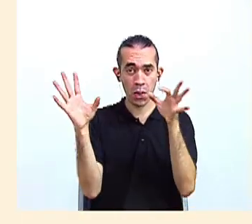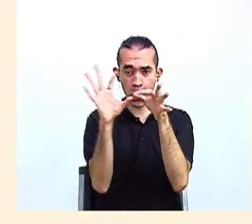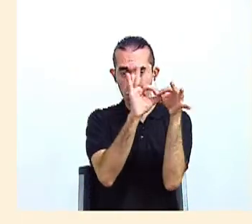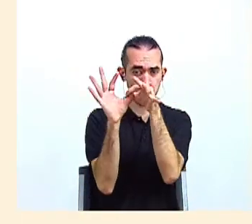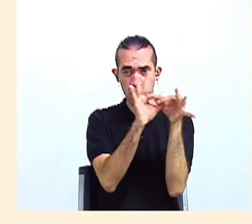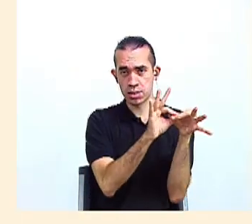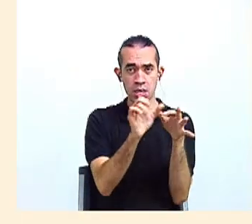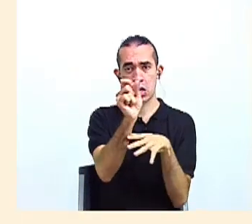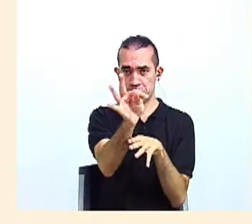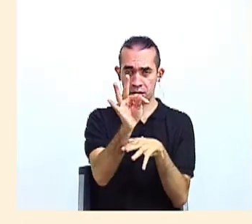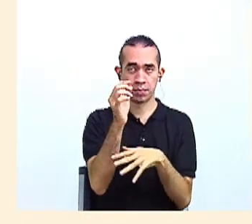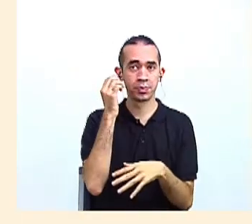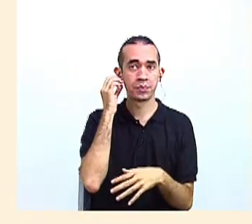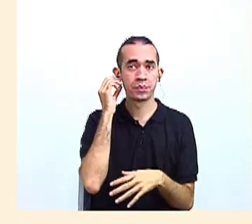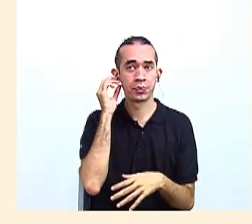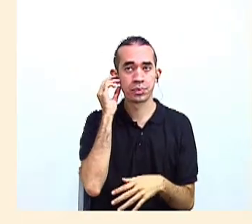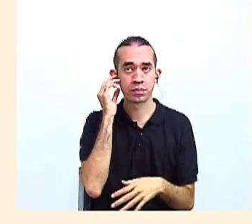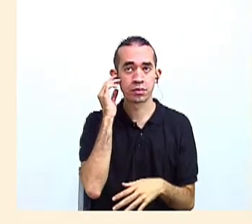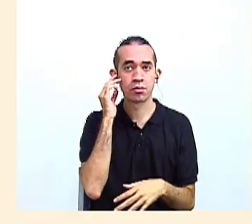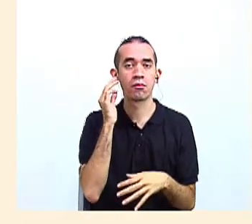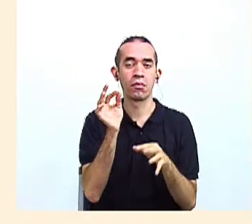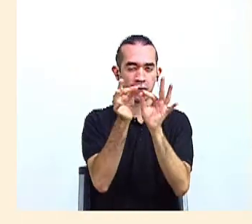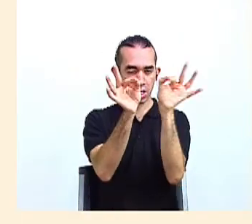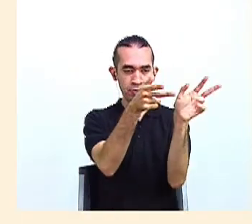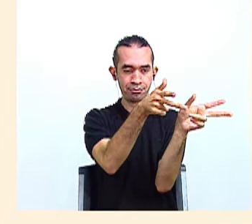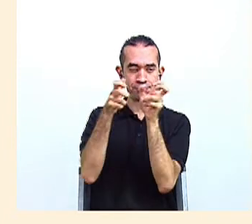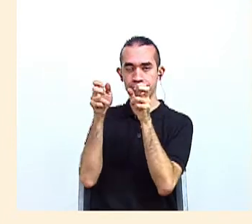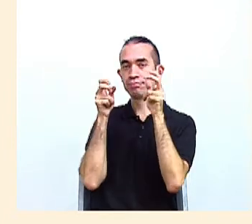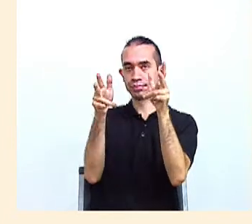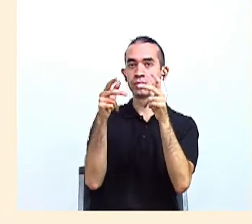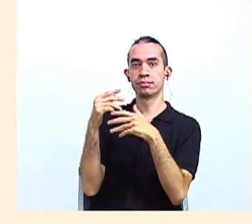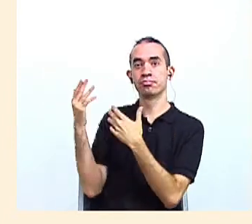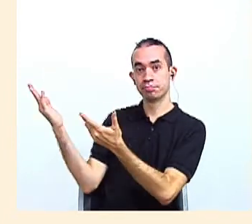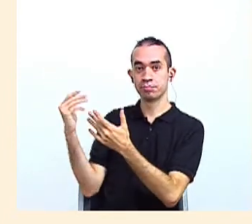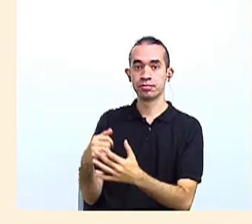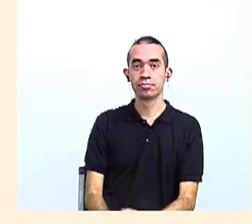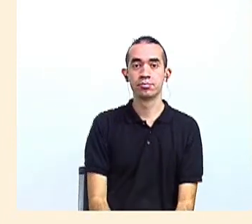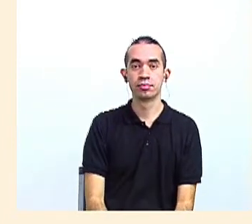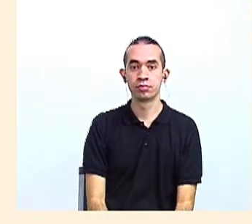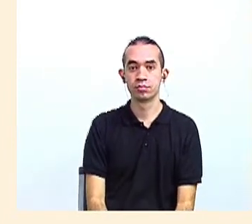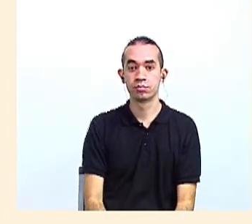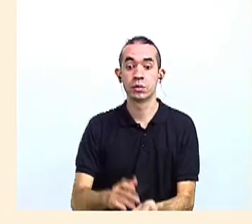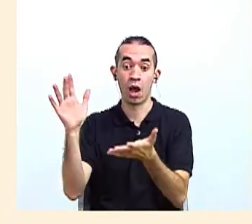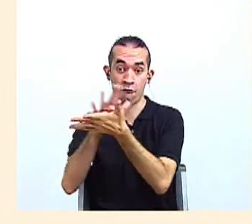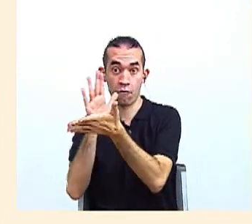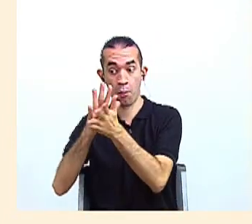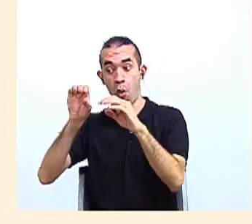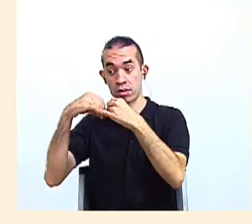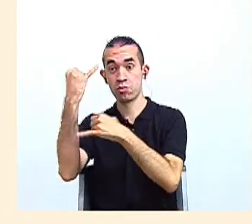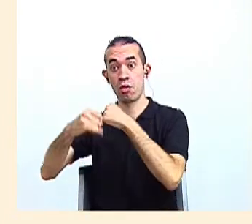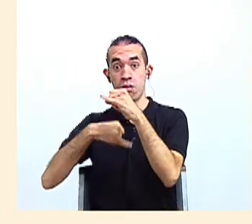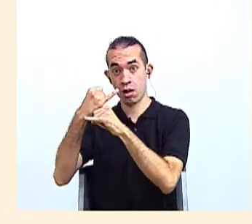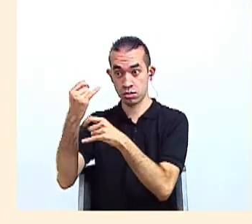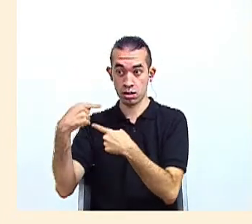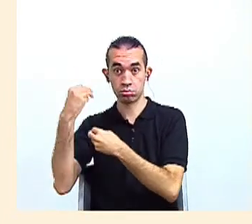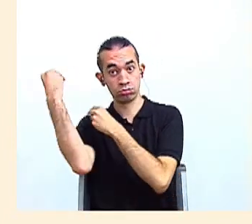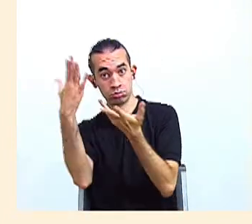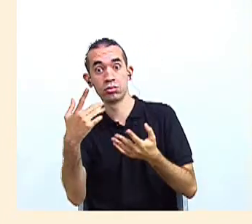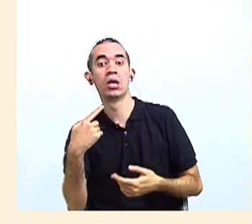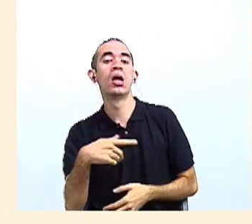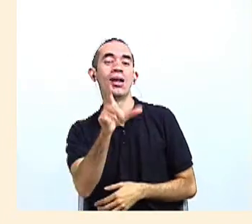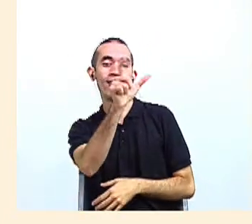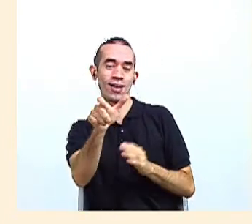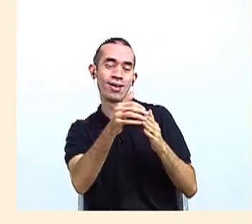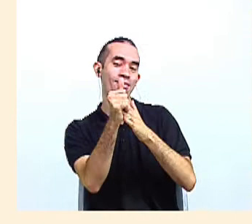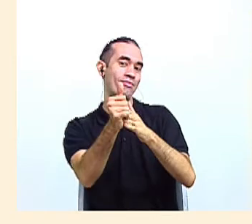nominal. Veamos un fragmento. Un informe del organismo internacional señaló que los líderes mundiales deben